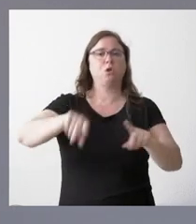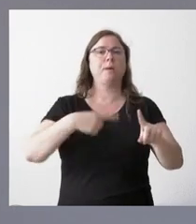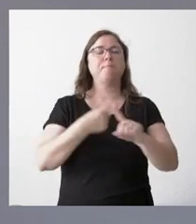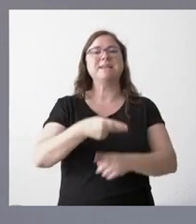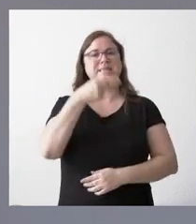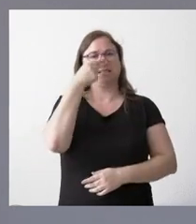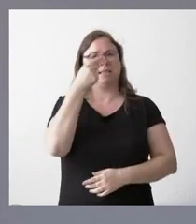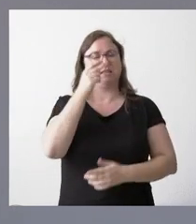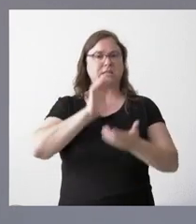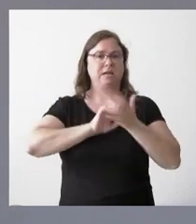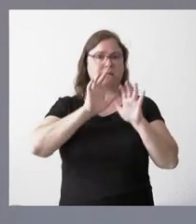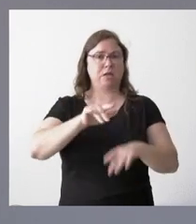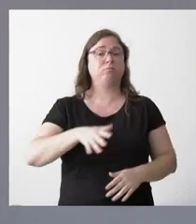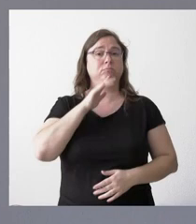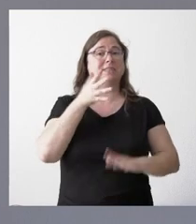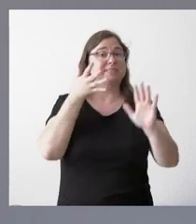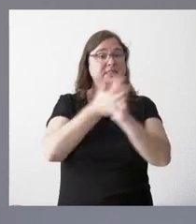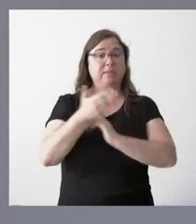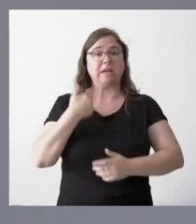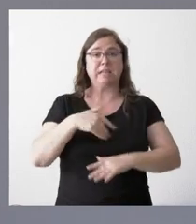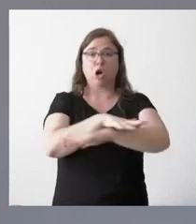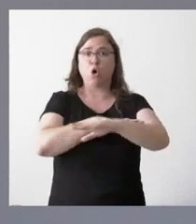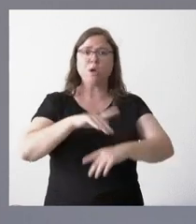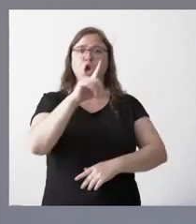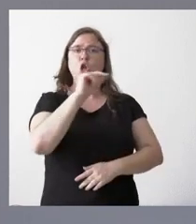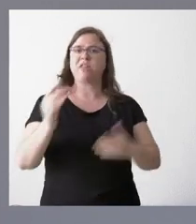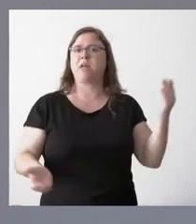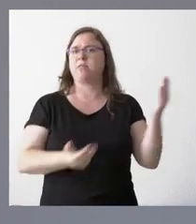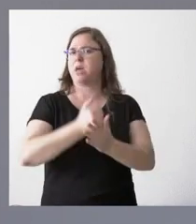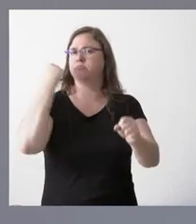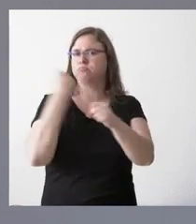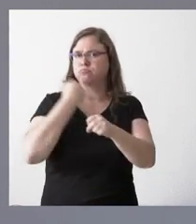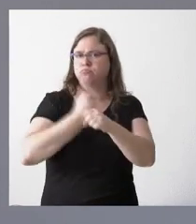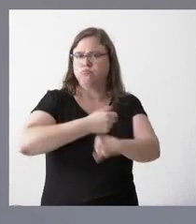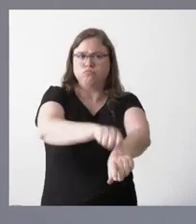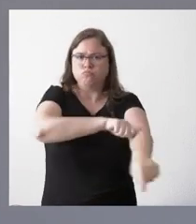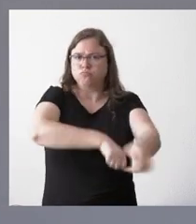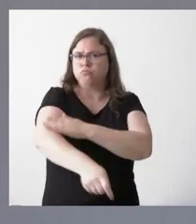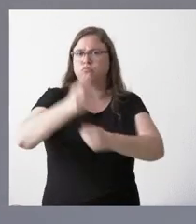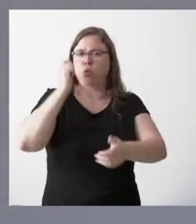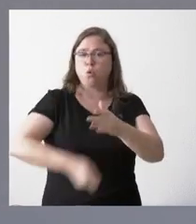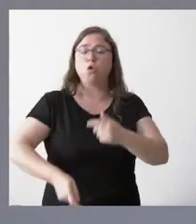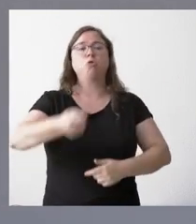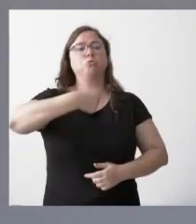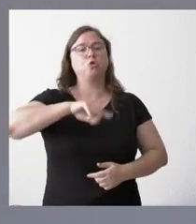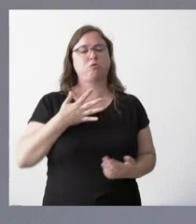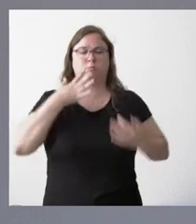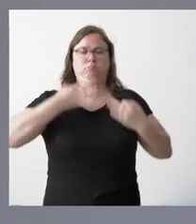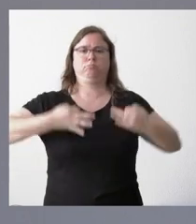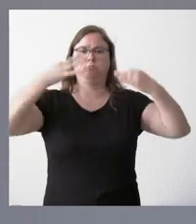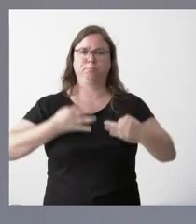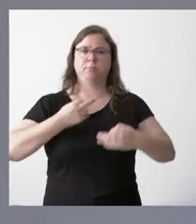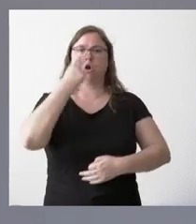comunidad autónoma. Por tanto, 100 días de intenso trabajo, pero que 100 días que concluyen con nuestra reafirmación y nuestro